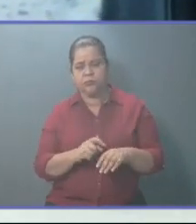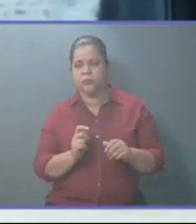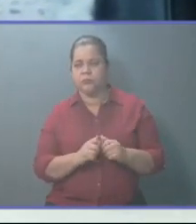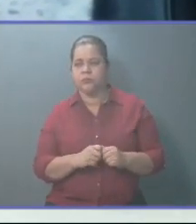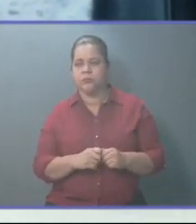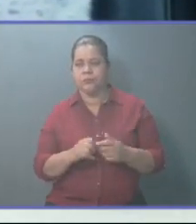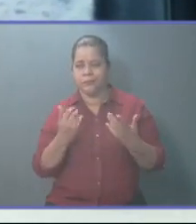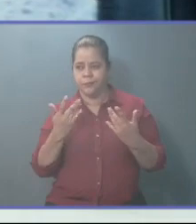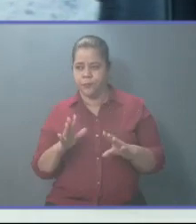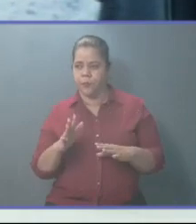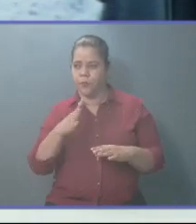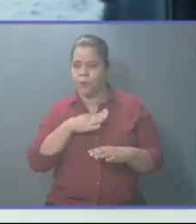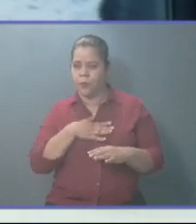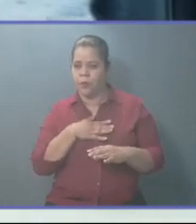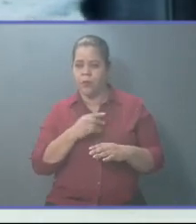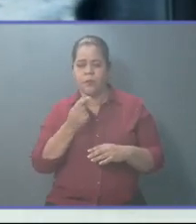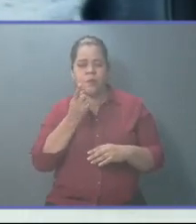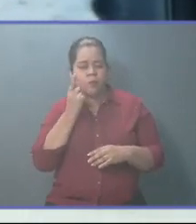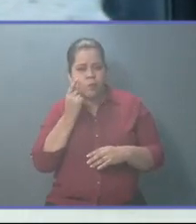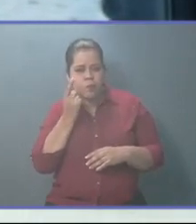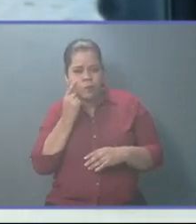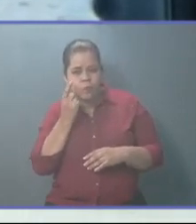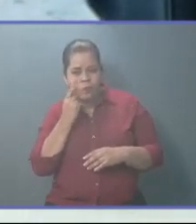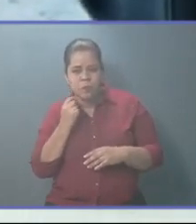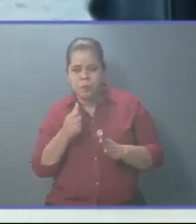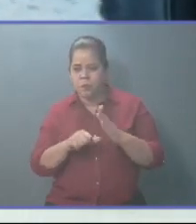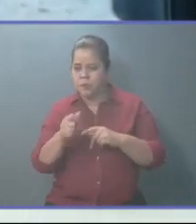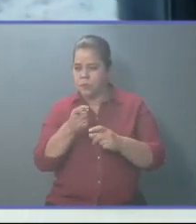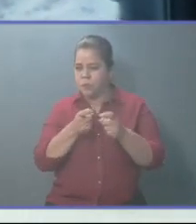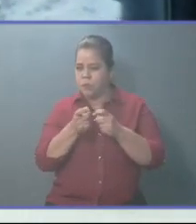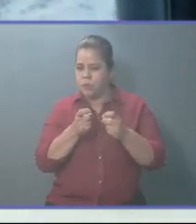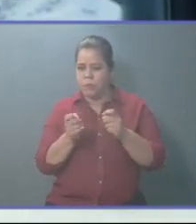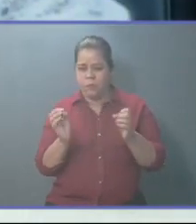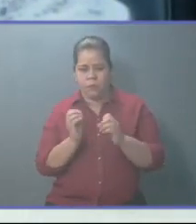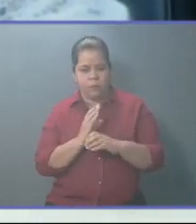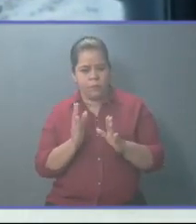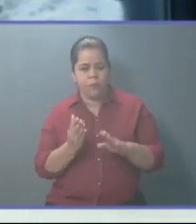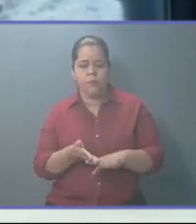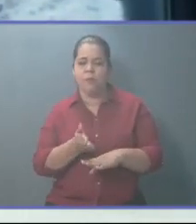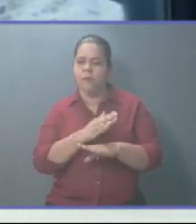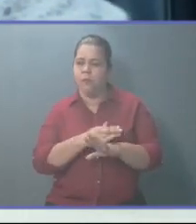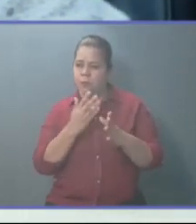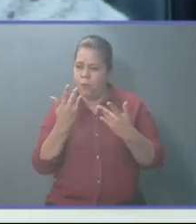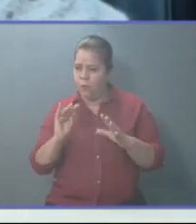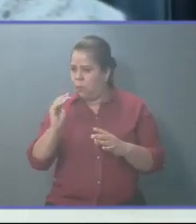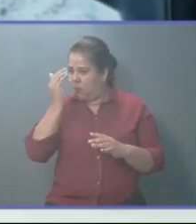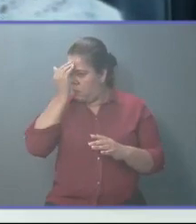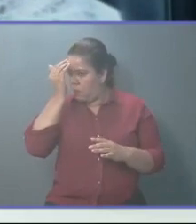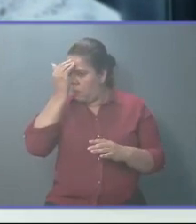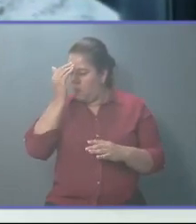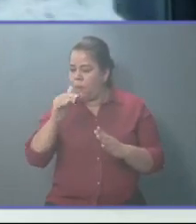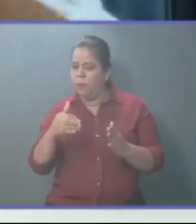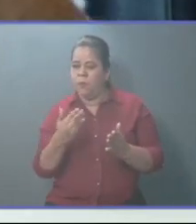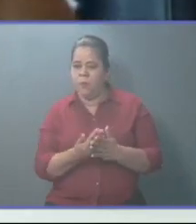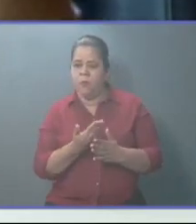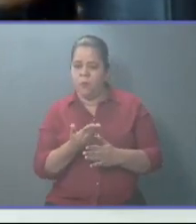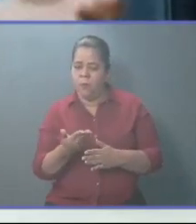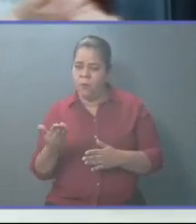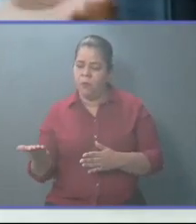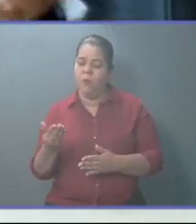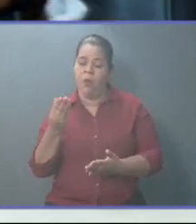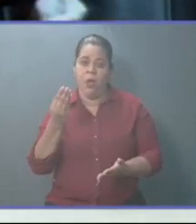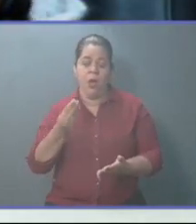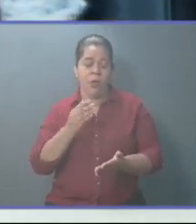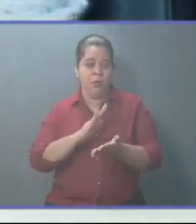hay ahí una sospecha de que no se han administrado, ya hemos conocido que productos que se han comprado a